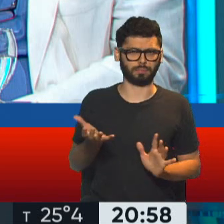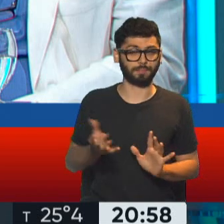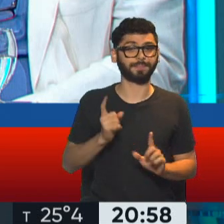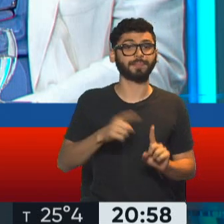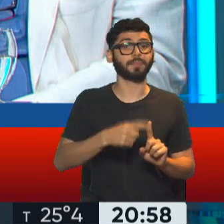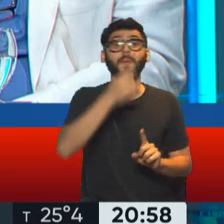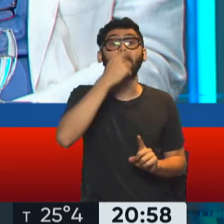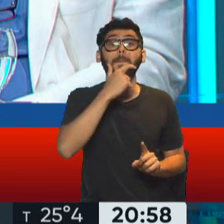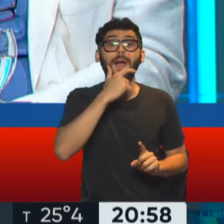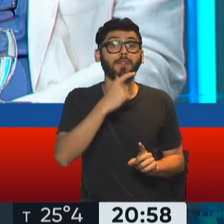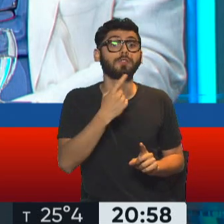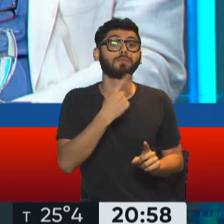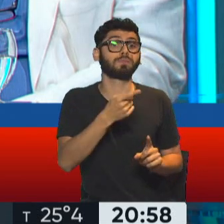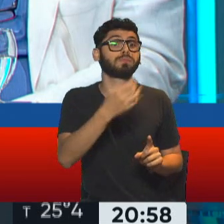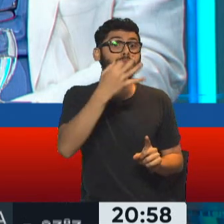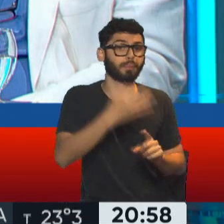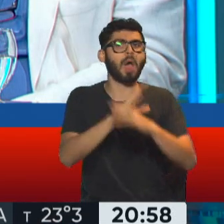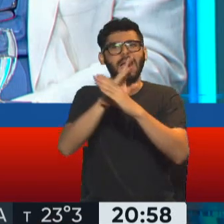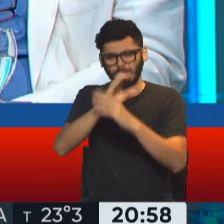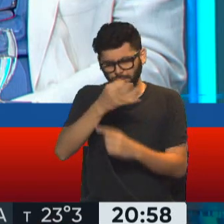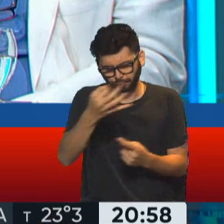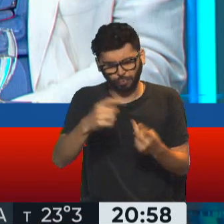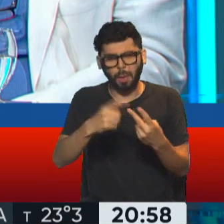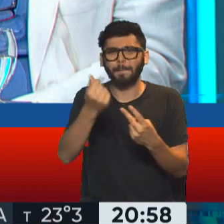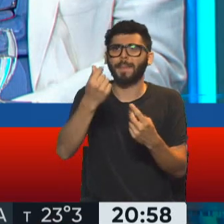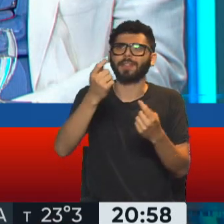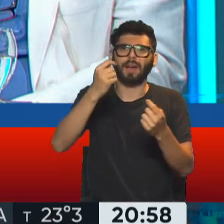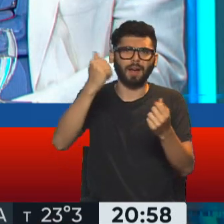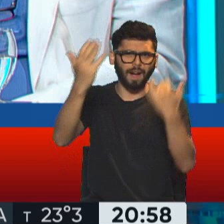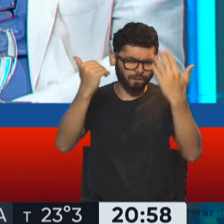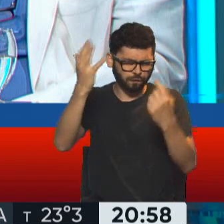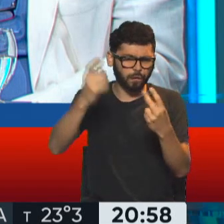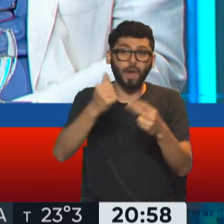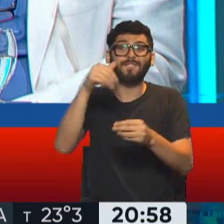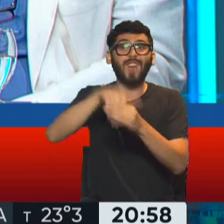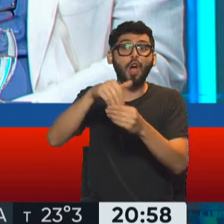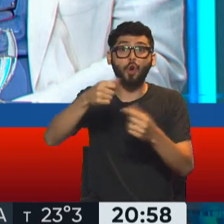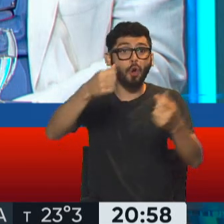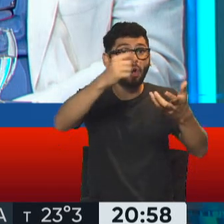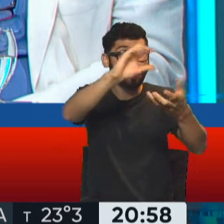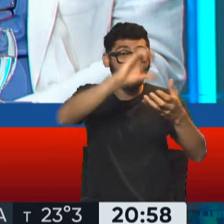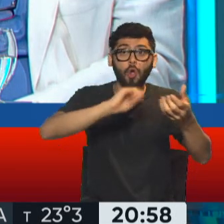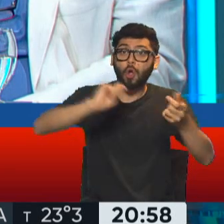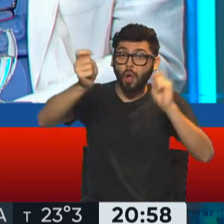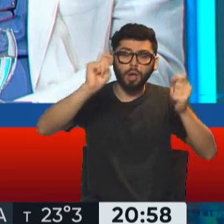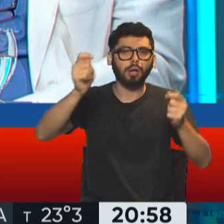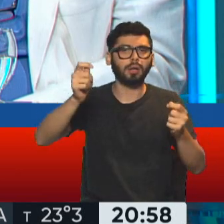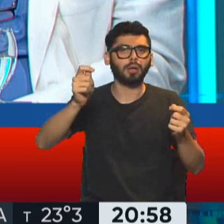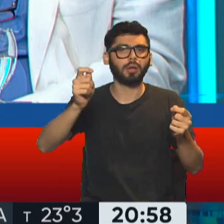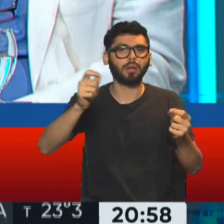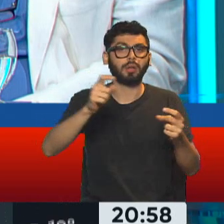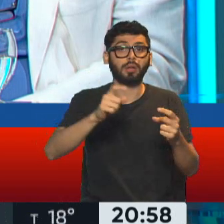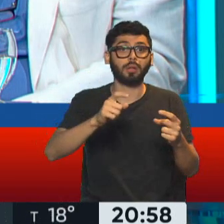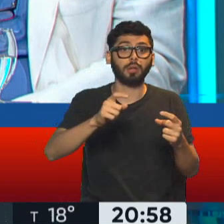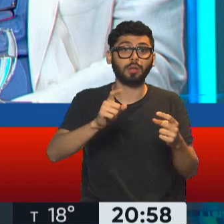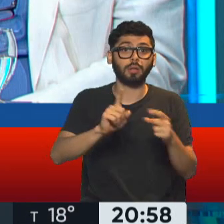a Macri, que efectivamente espió, fugó con los bancos, fugó capitales de la Argentina, está tratando de